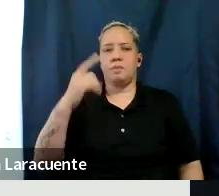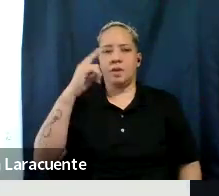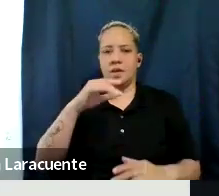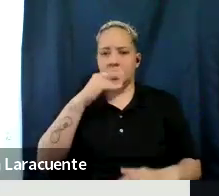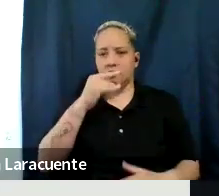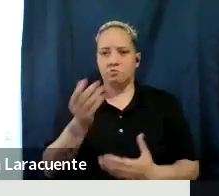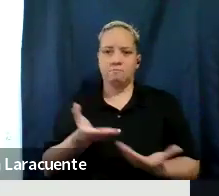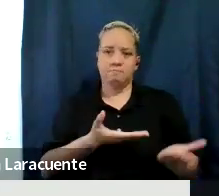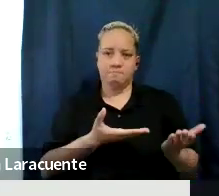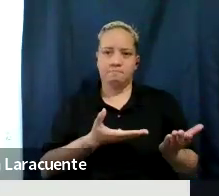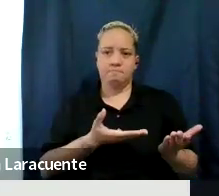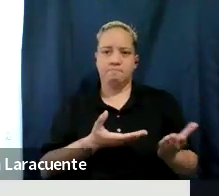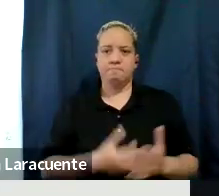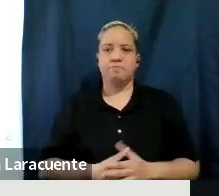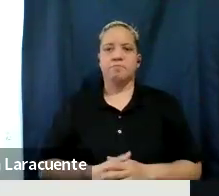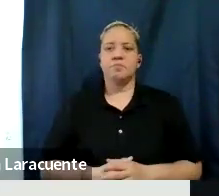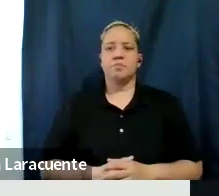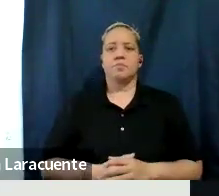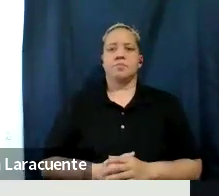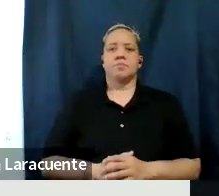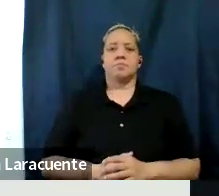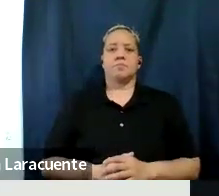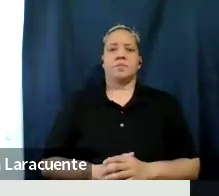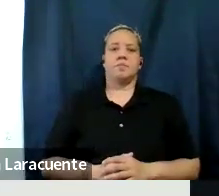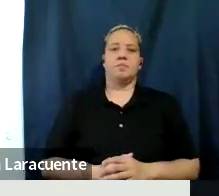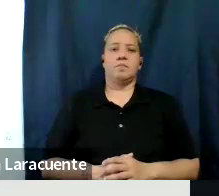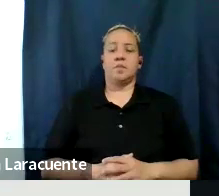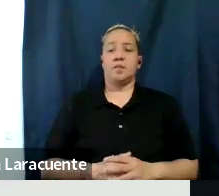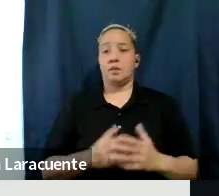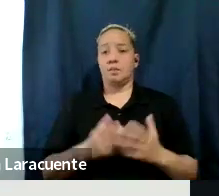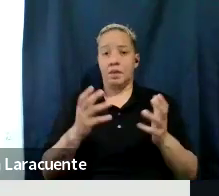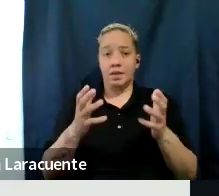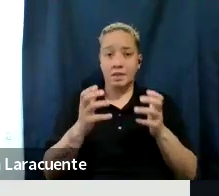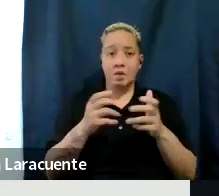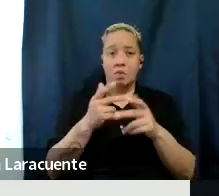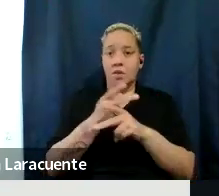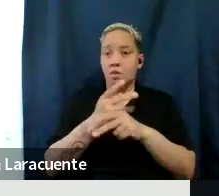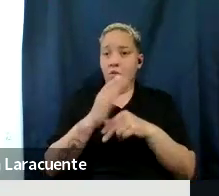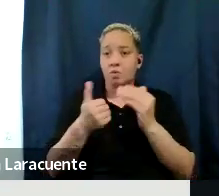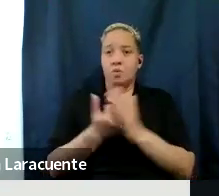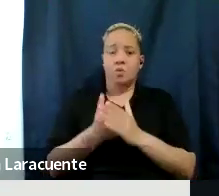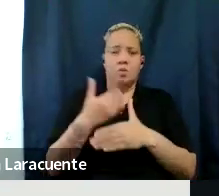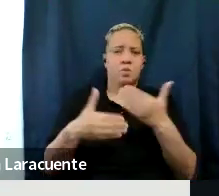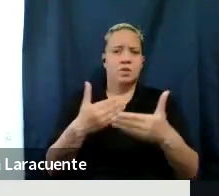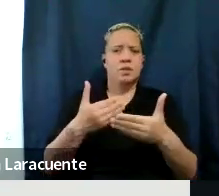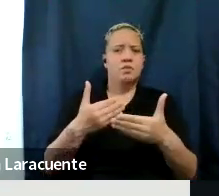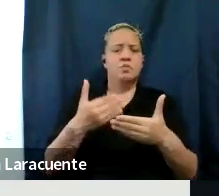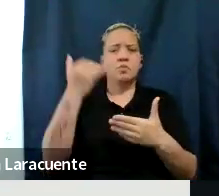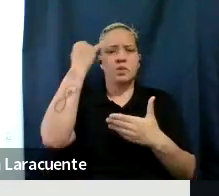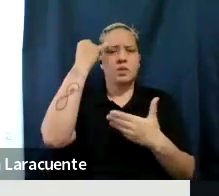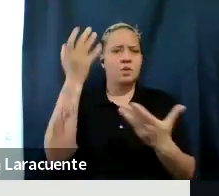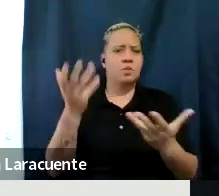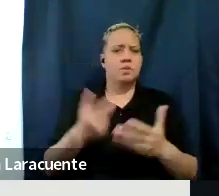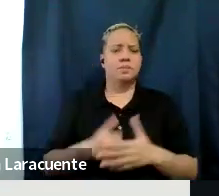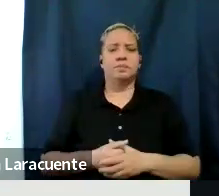presentación. Esto explica que él quisiera obsesivamente cuidar todo el proceso. Por tanto, la idea era que